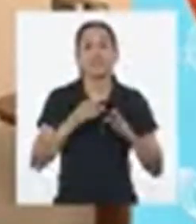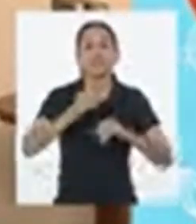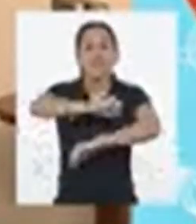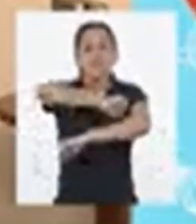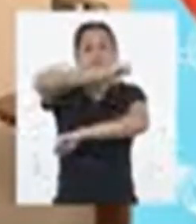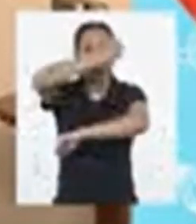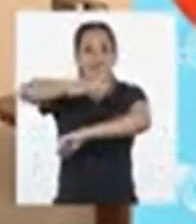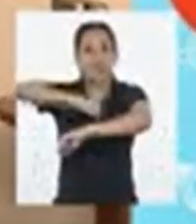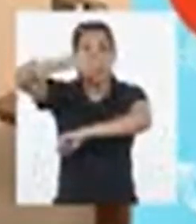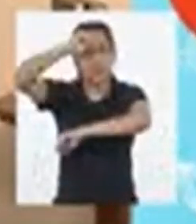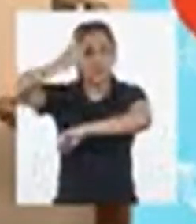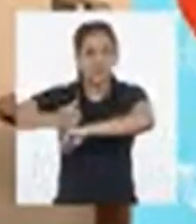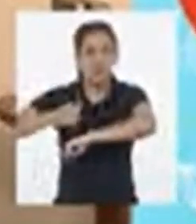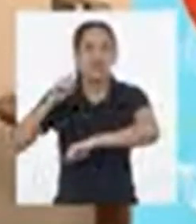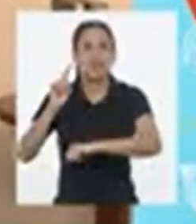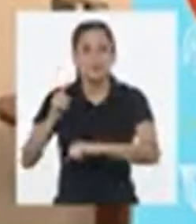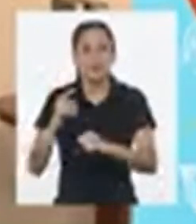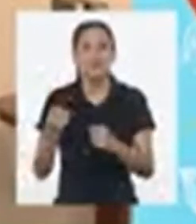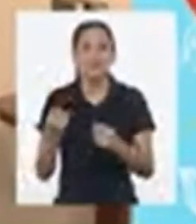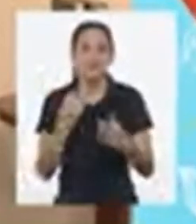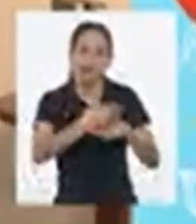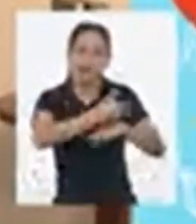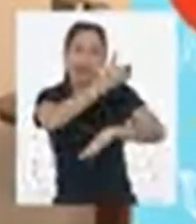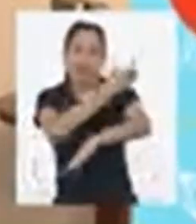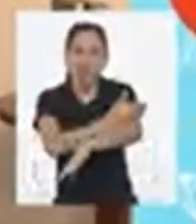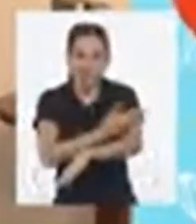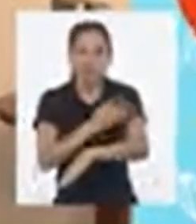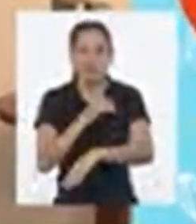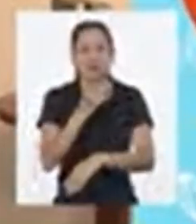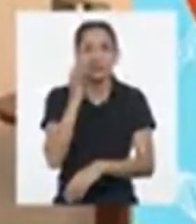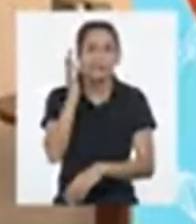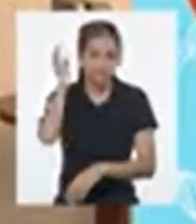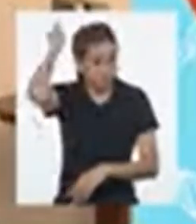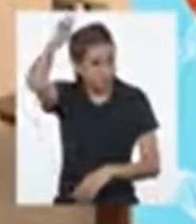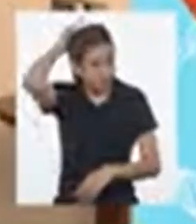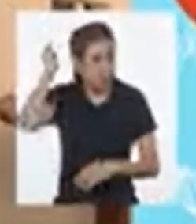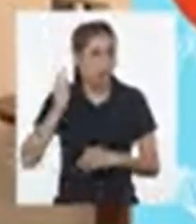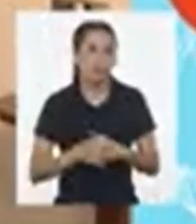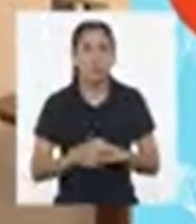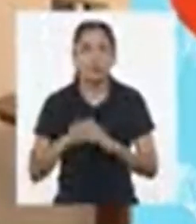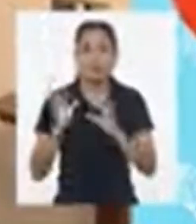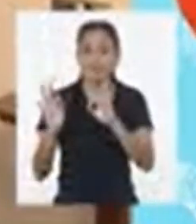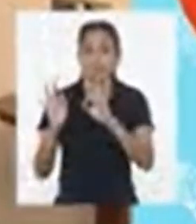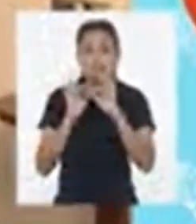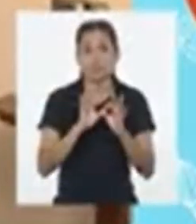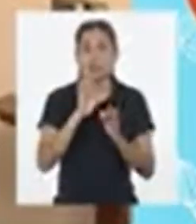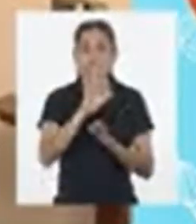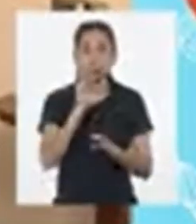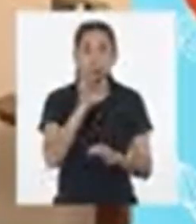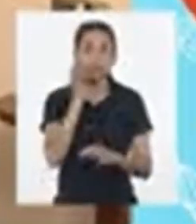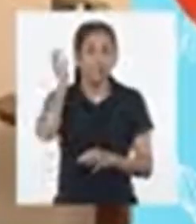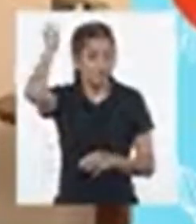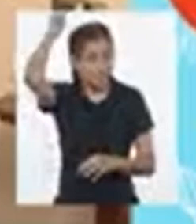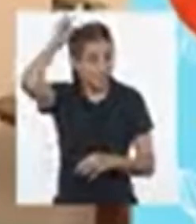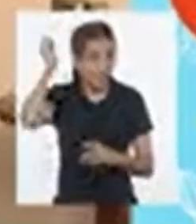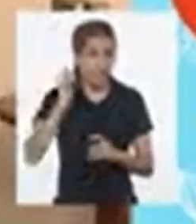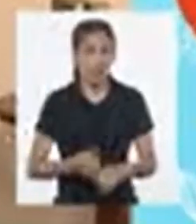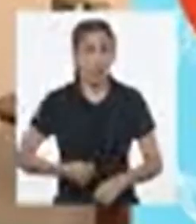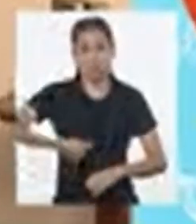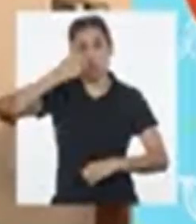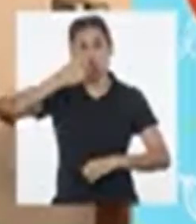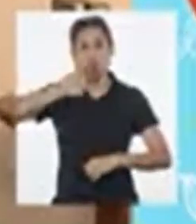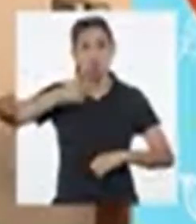sociedades andinas preexistentes a los incas. Con la hegemonía de los incas,